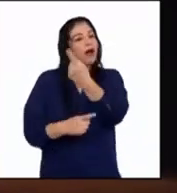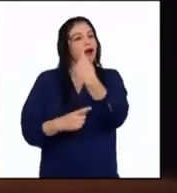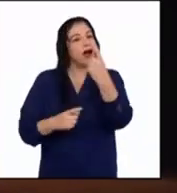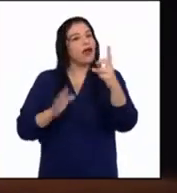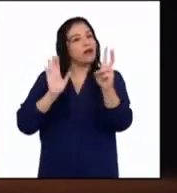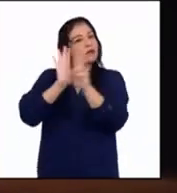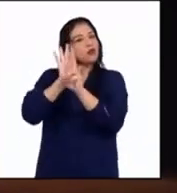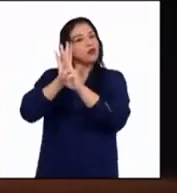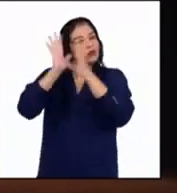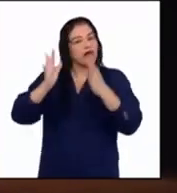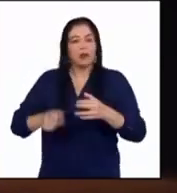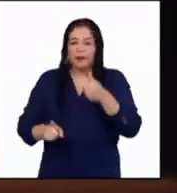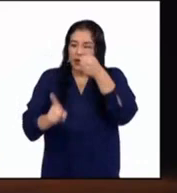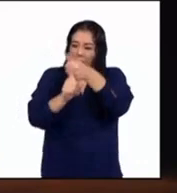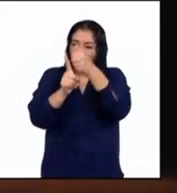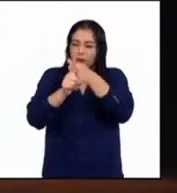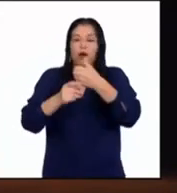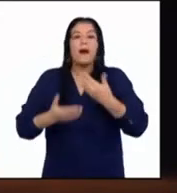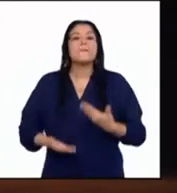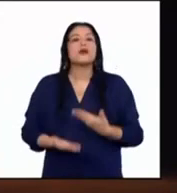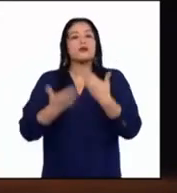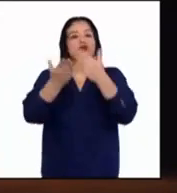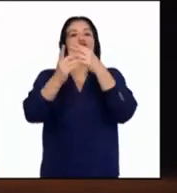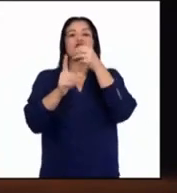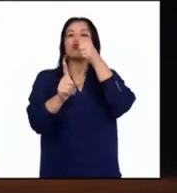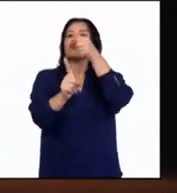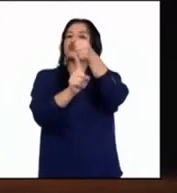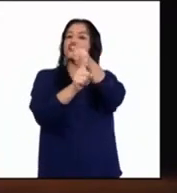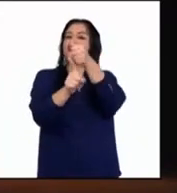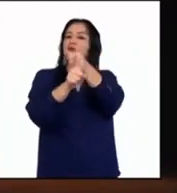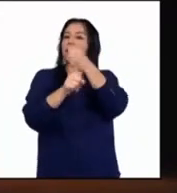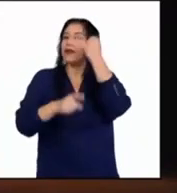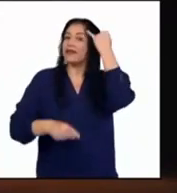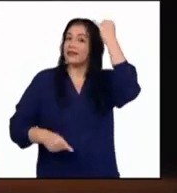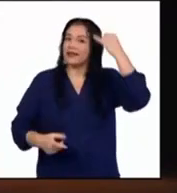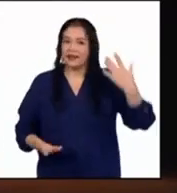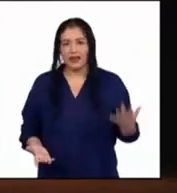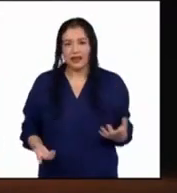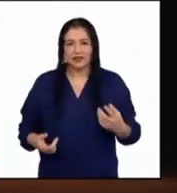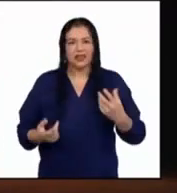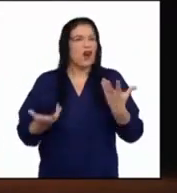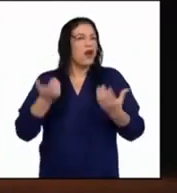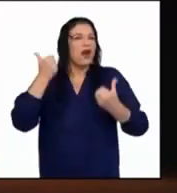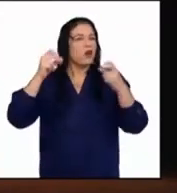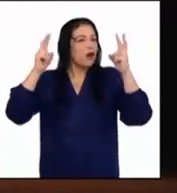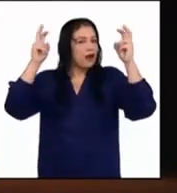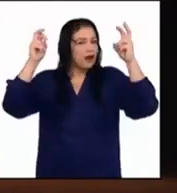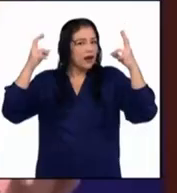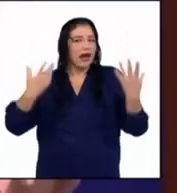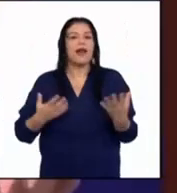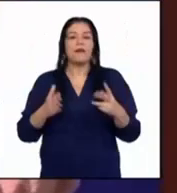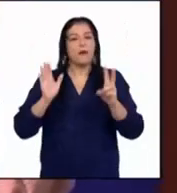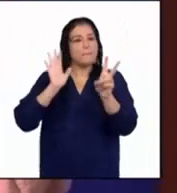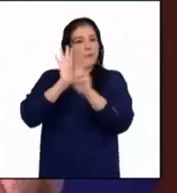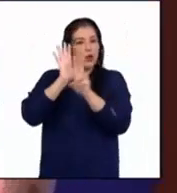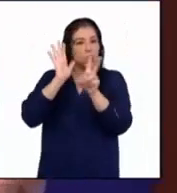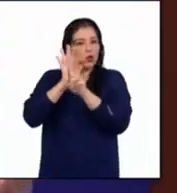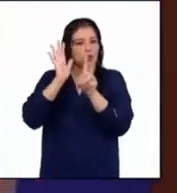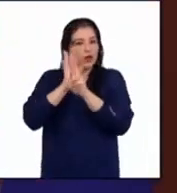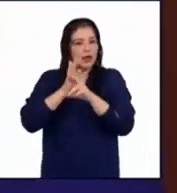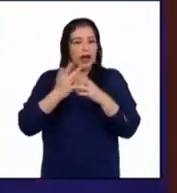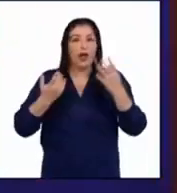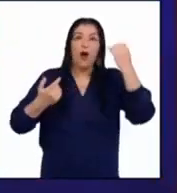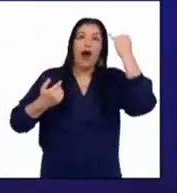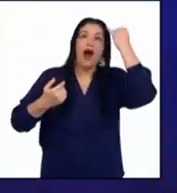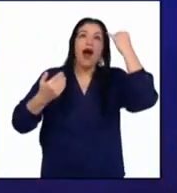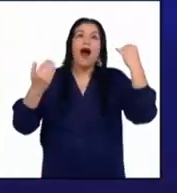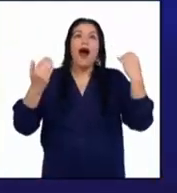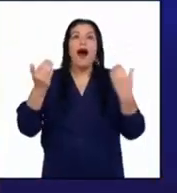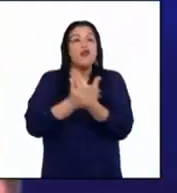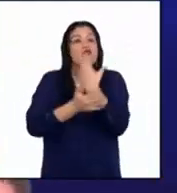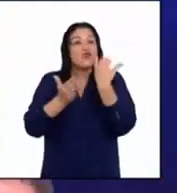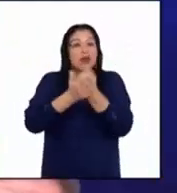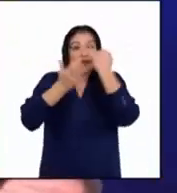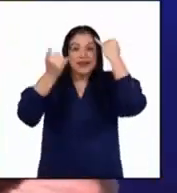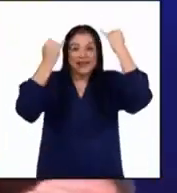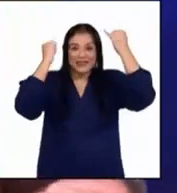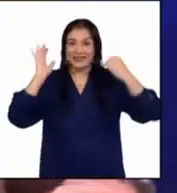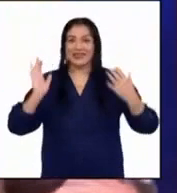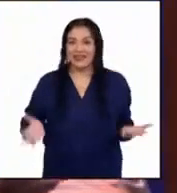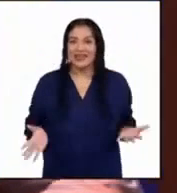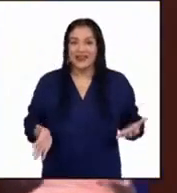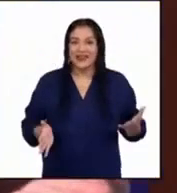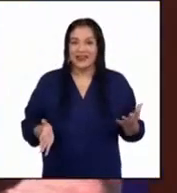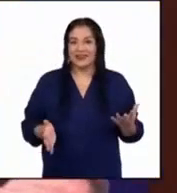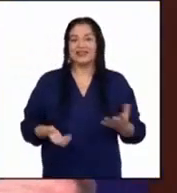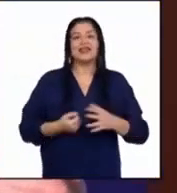ellos propusieran sus propias ideas. A esto nosotros le llamamos voluntariado emprendedor. El voluntario puede proponer su idea,